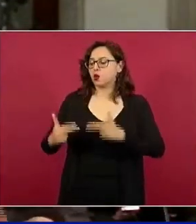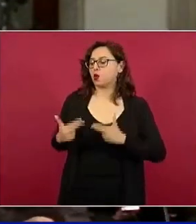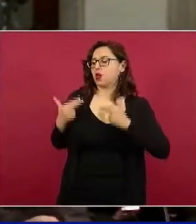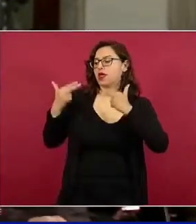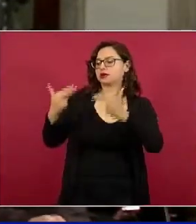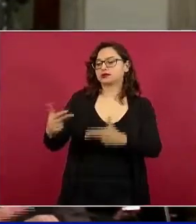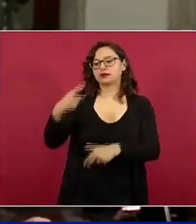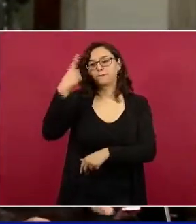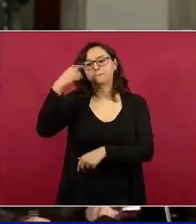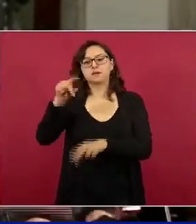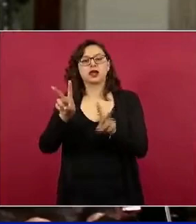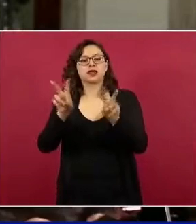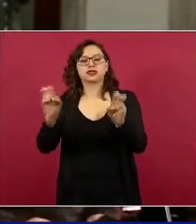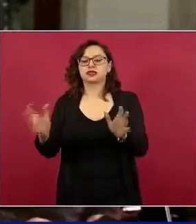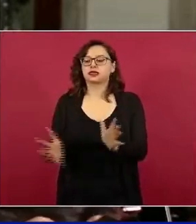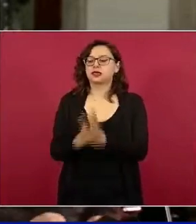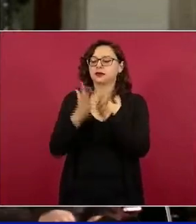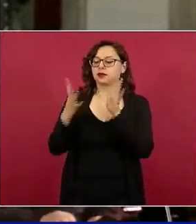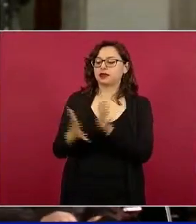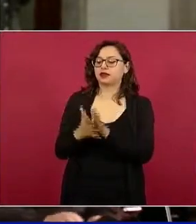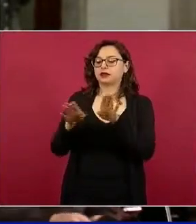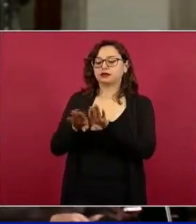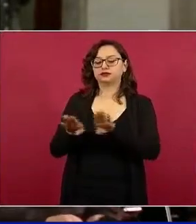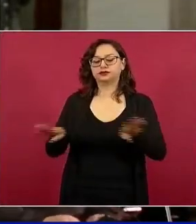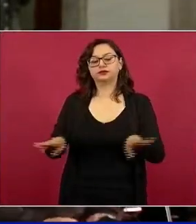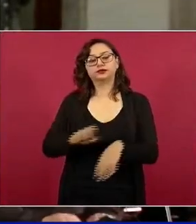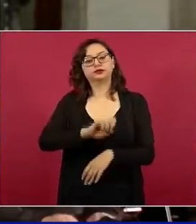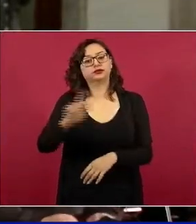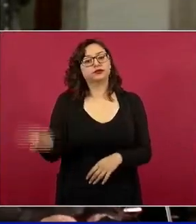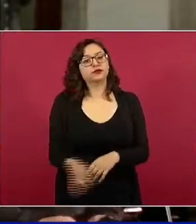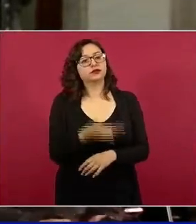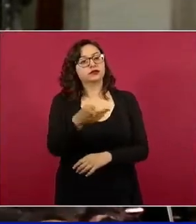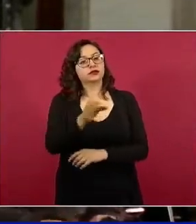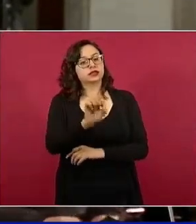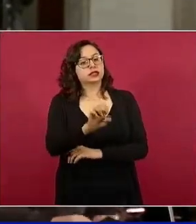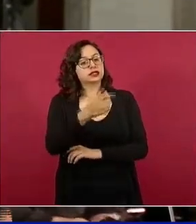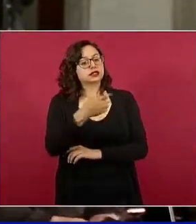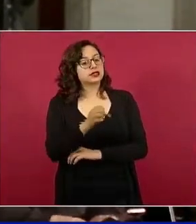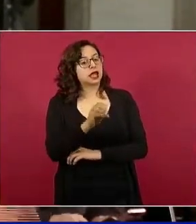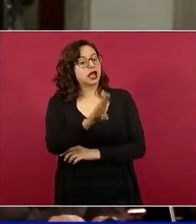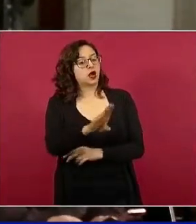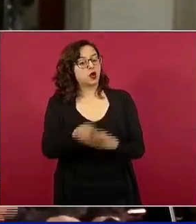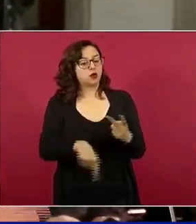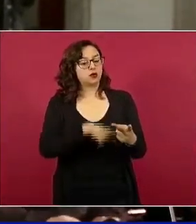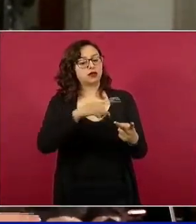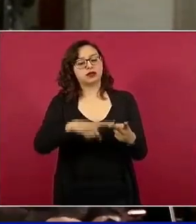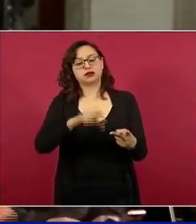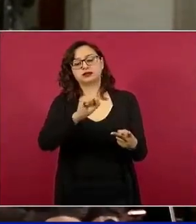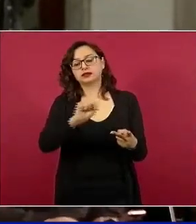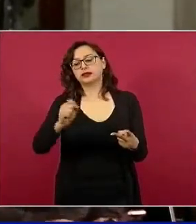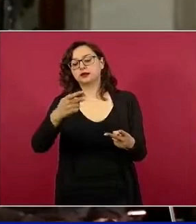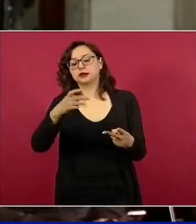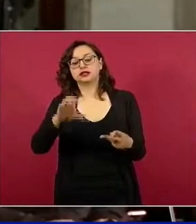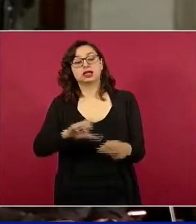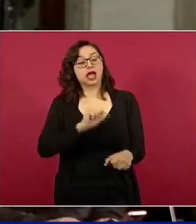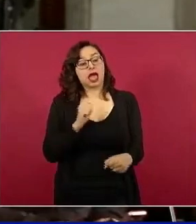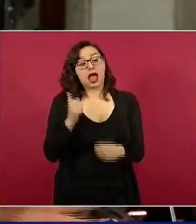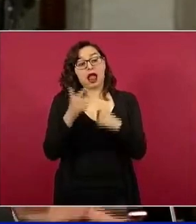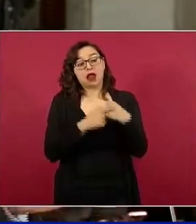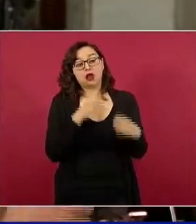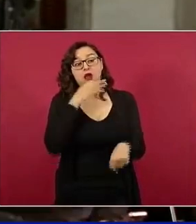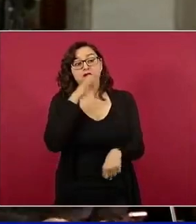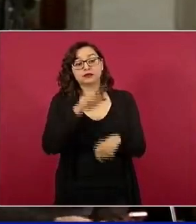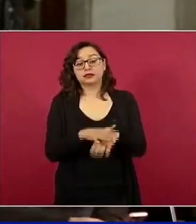si el secretario de Gobernación o la secretaria de Seguridad le informaron si hubo saldo blanco o si hubo algunas anomalías en el